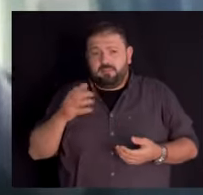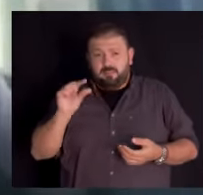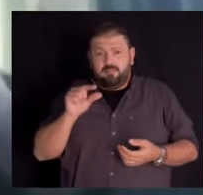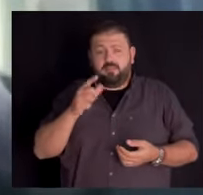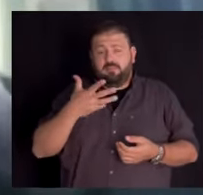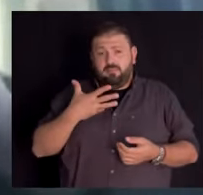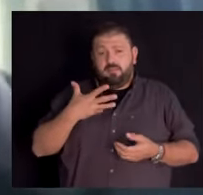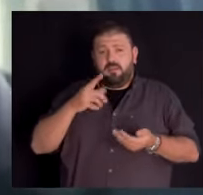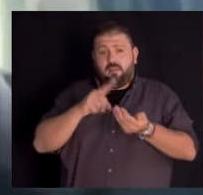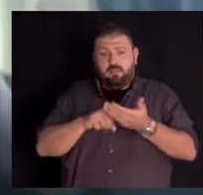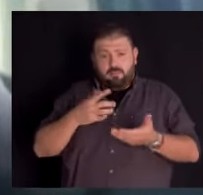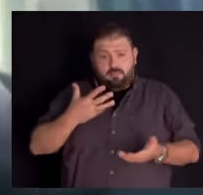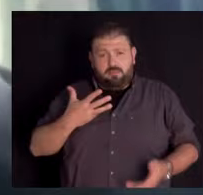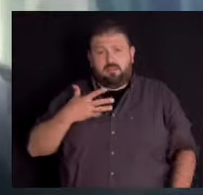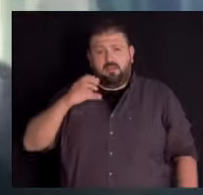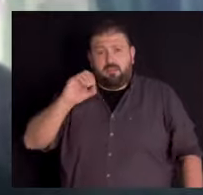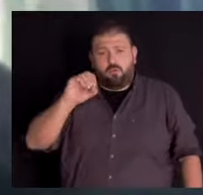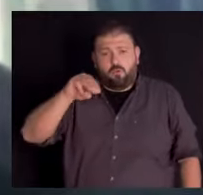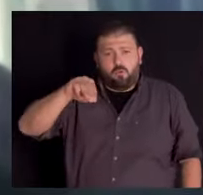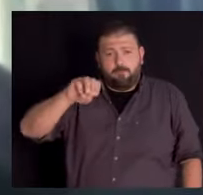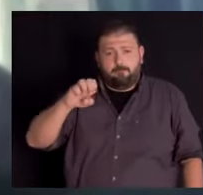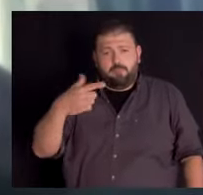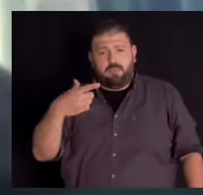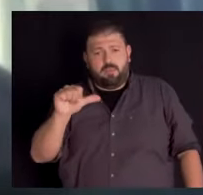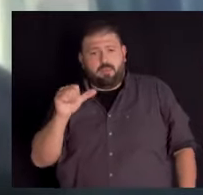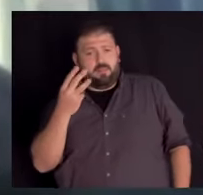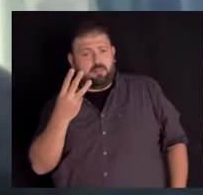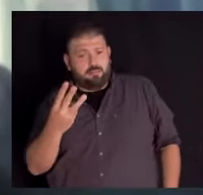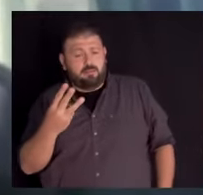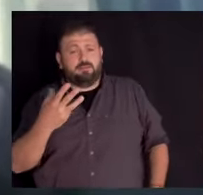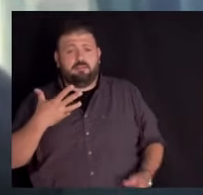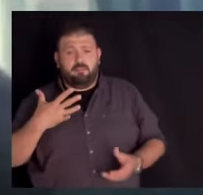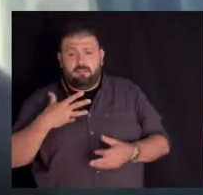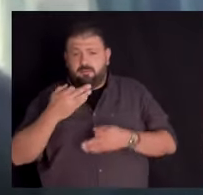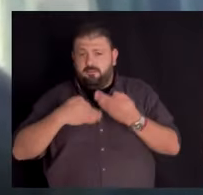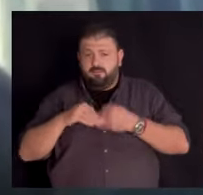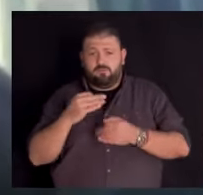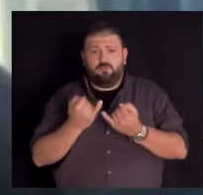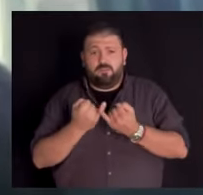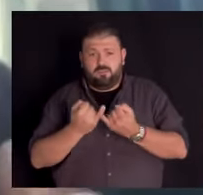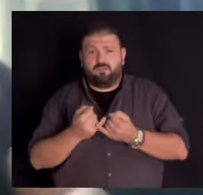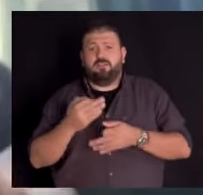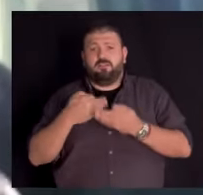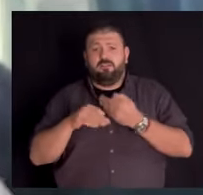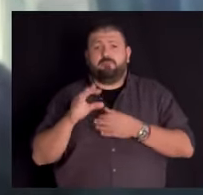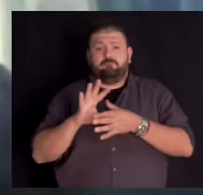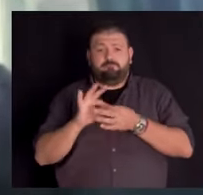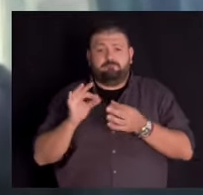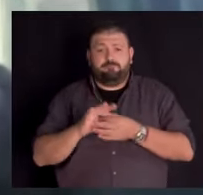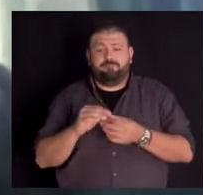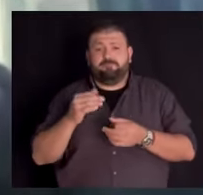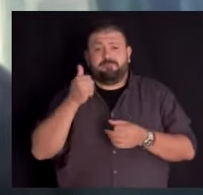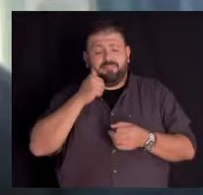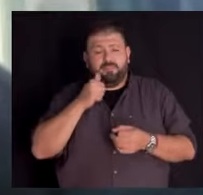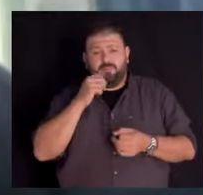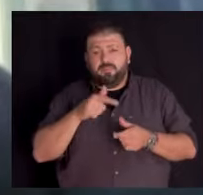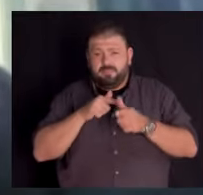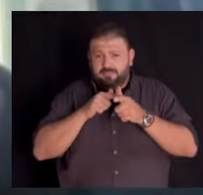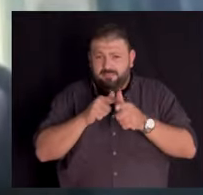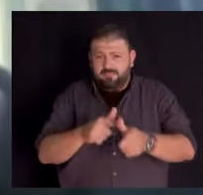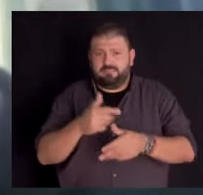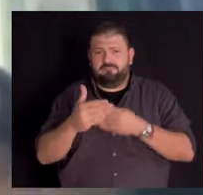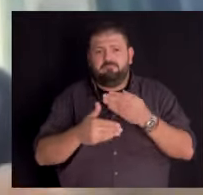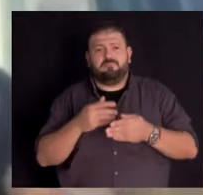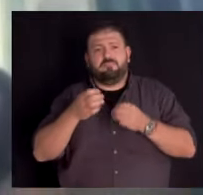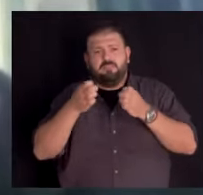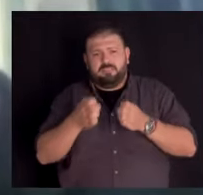3, es decir, que adelantito vamos a hablar tal vez de los omega, pero desde el hecho de estar tomando, por ejemplo, un Estar